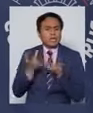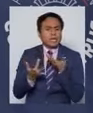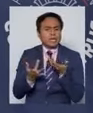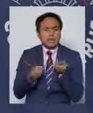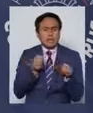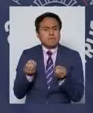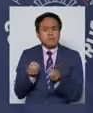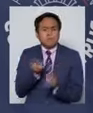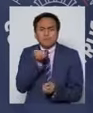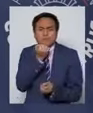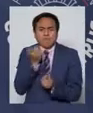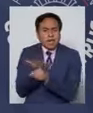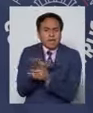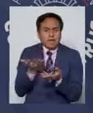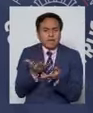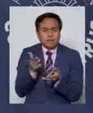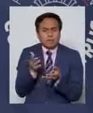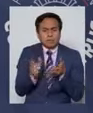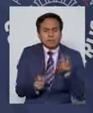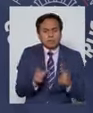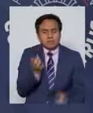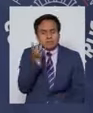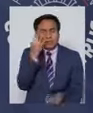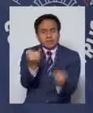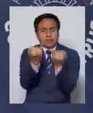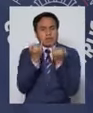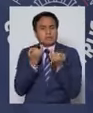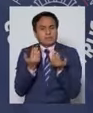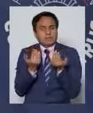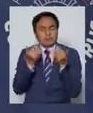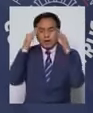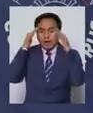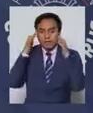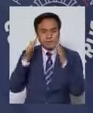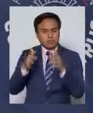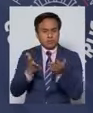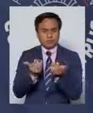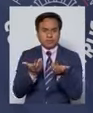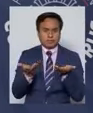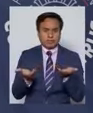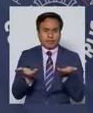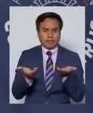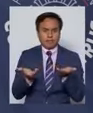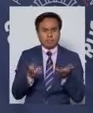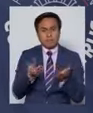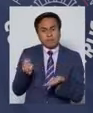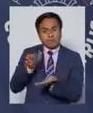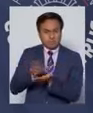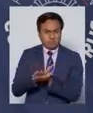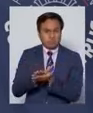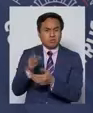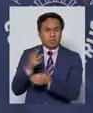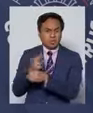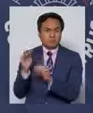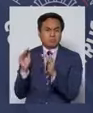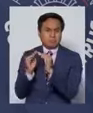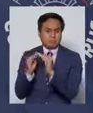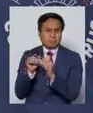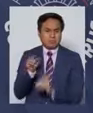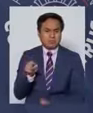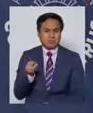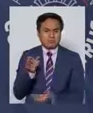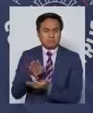en la cadena para que las personas puedan saber y quizás recibir la atención necesaria? Él falleció en su domicilio